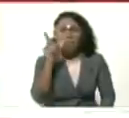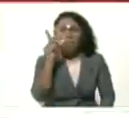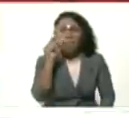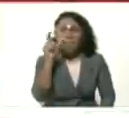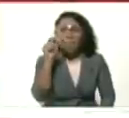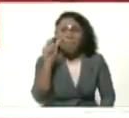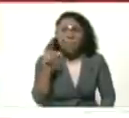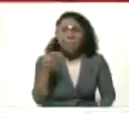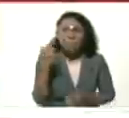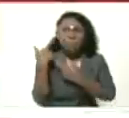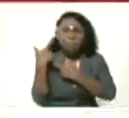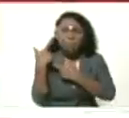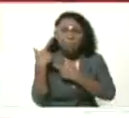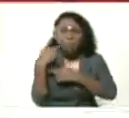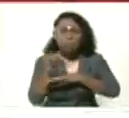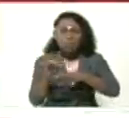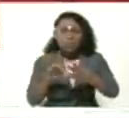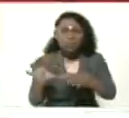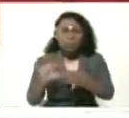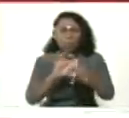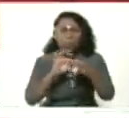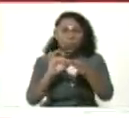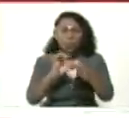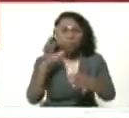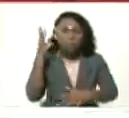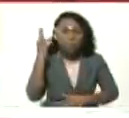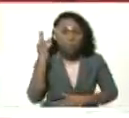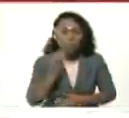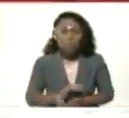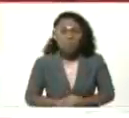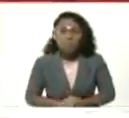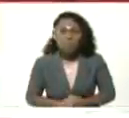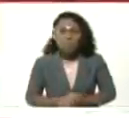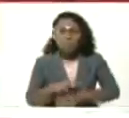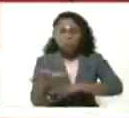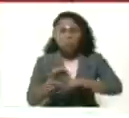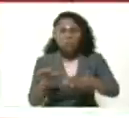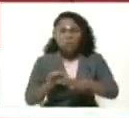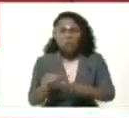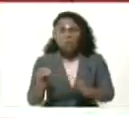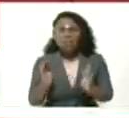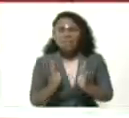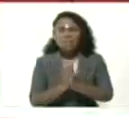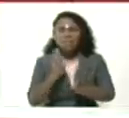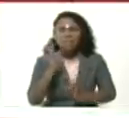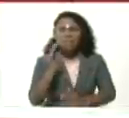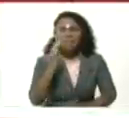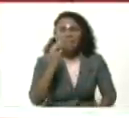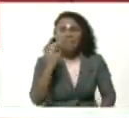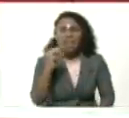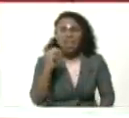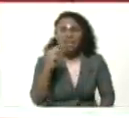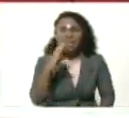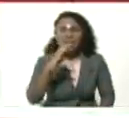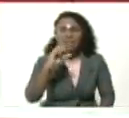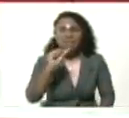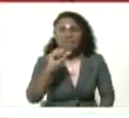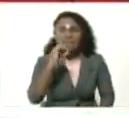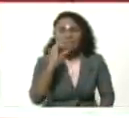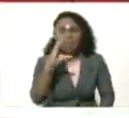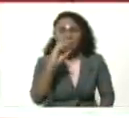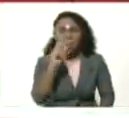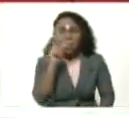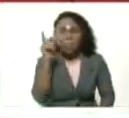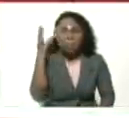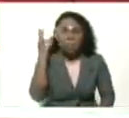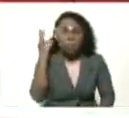Cuauro. Municipio Unión, Génesis Chobror. Municipio San Francisco, Maigualida Tobar. Municipio